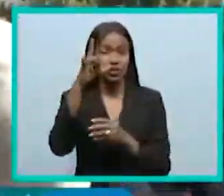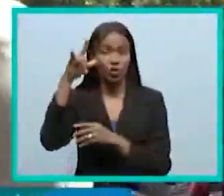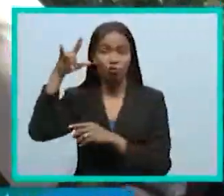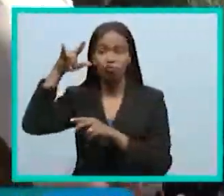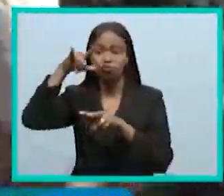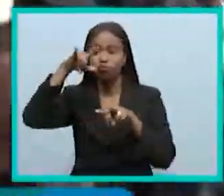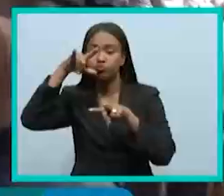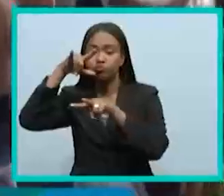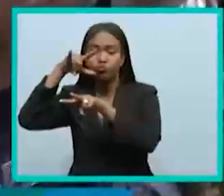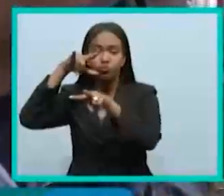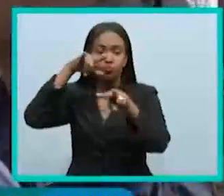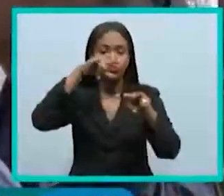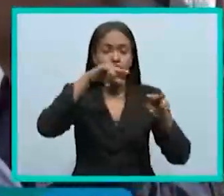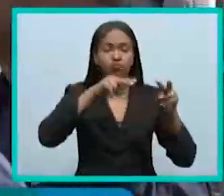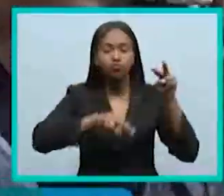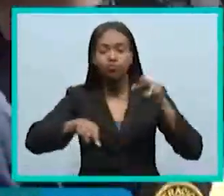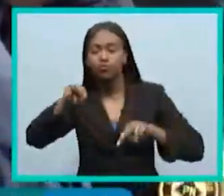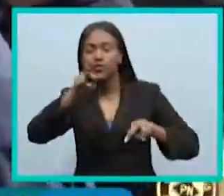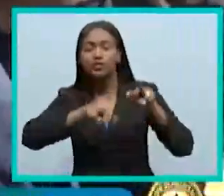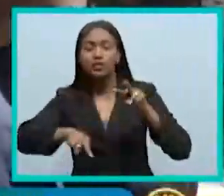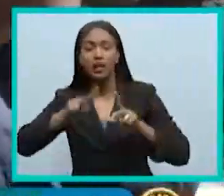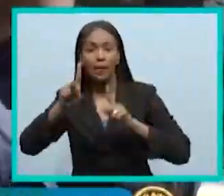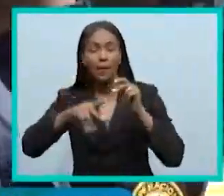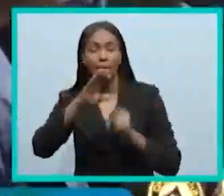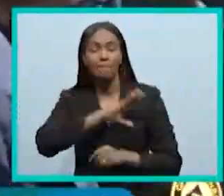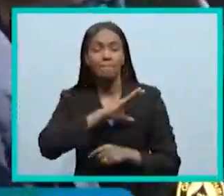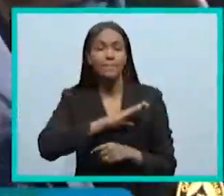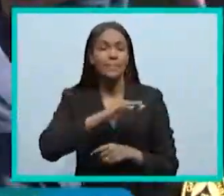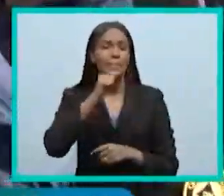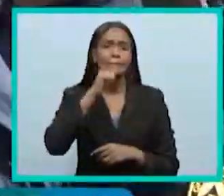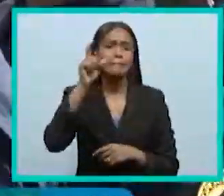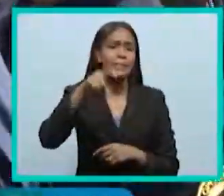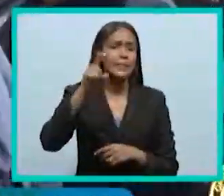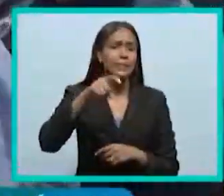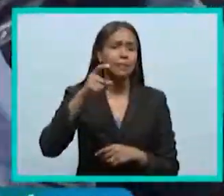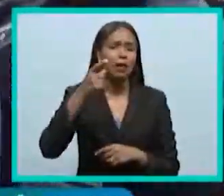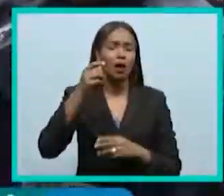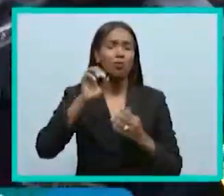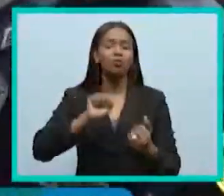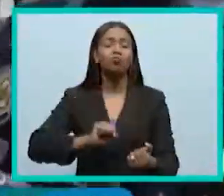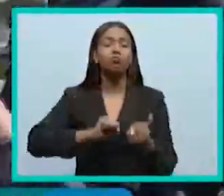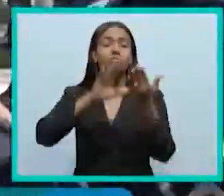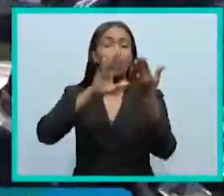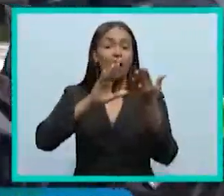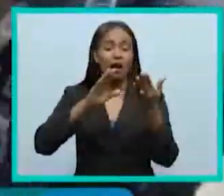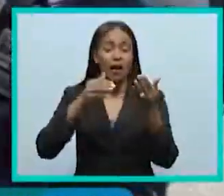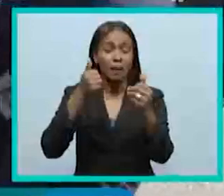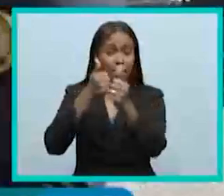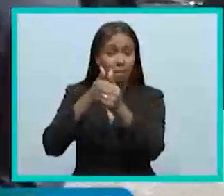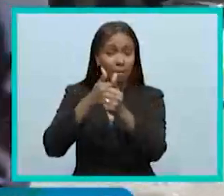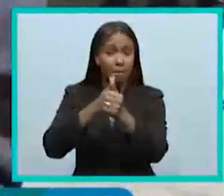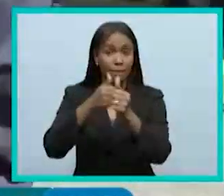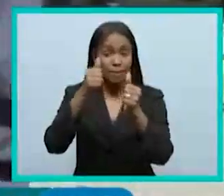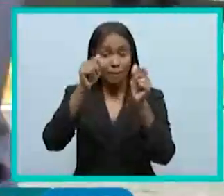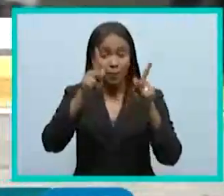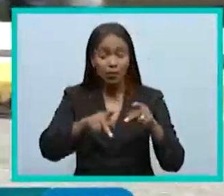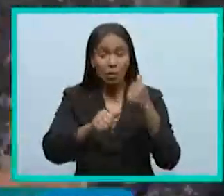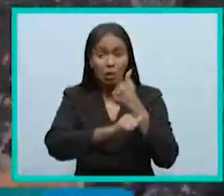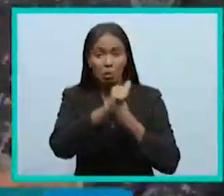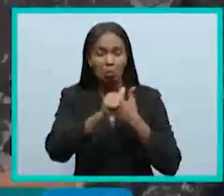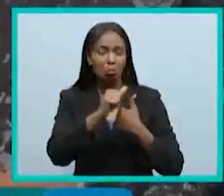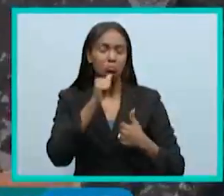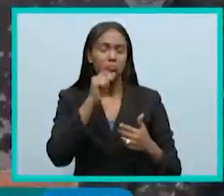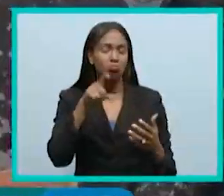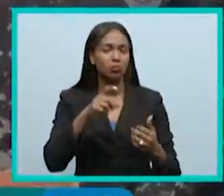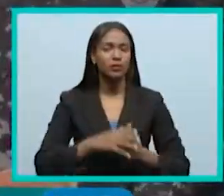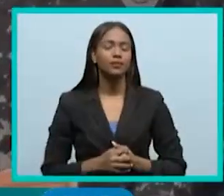se podrá lograr que los agentes no tengan la necesidad de enfrentarse cuerpo a cuerpo con los delincuentes.